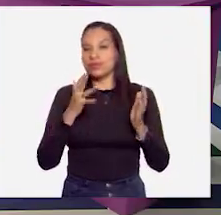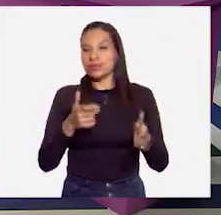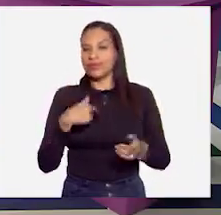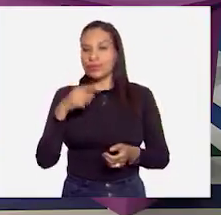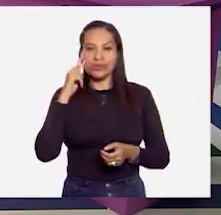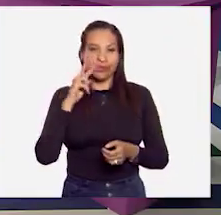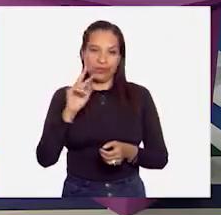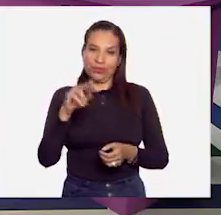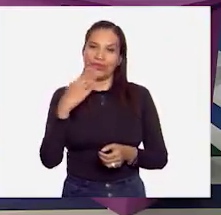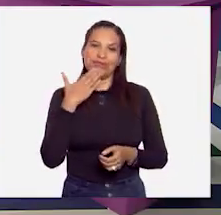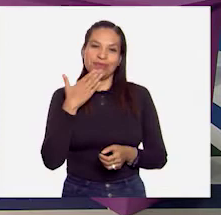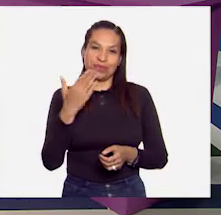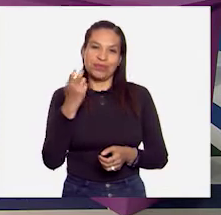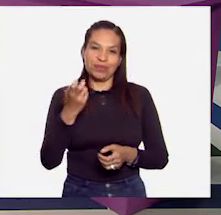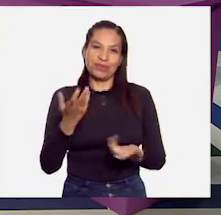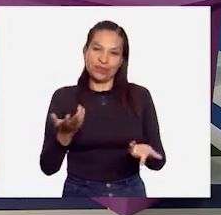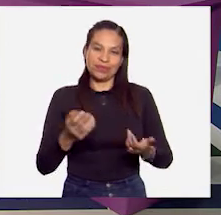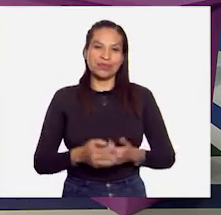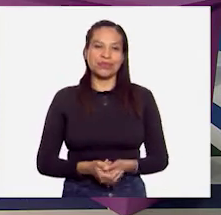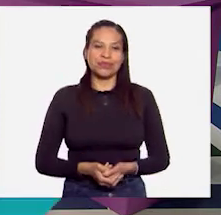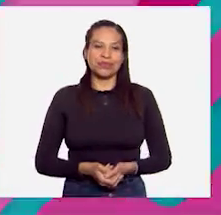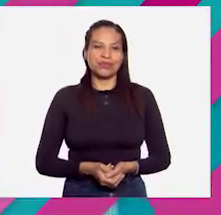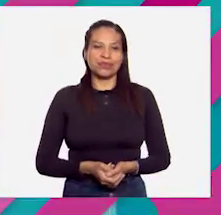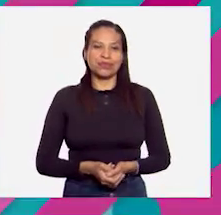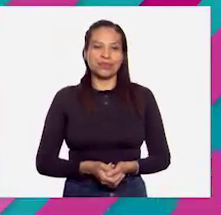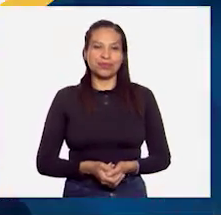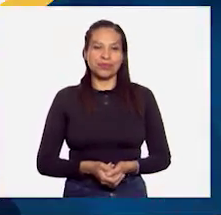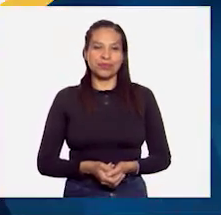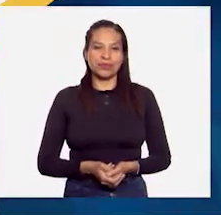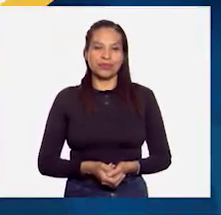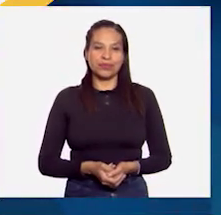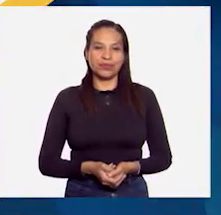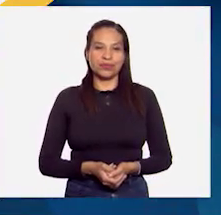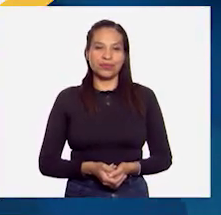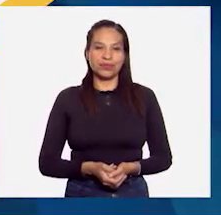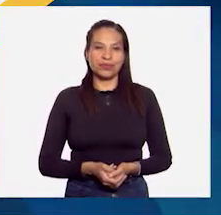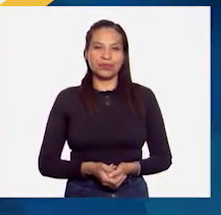Creo que me va a quedar muy bien. Ver, te paso este a ti y me quedo yo con este.